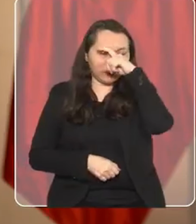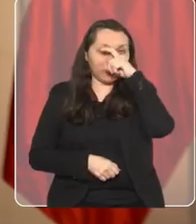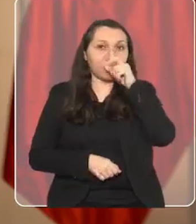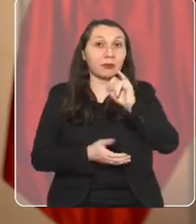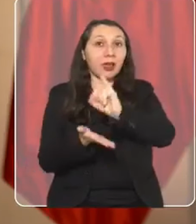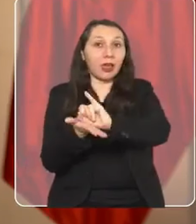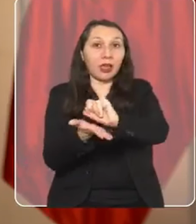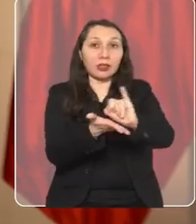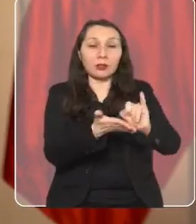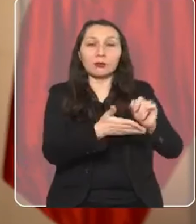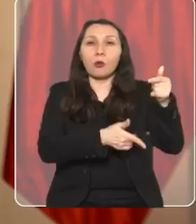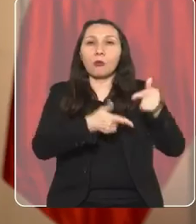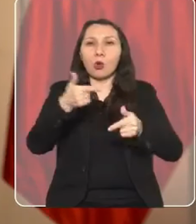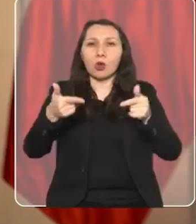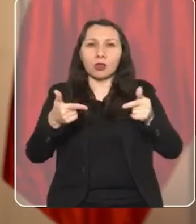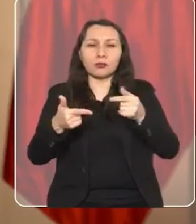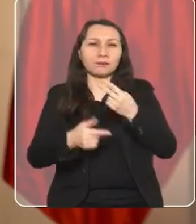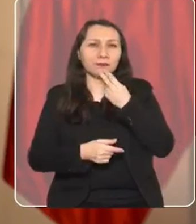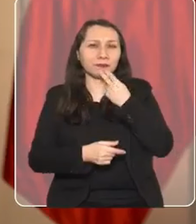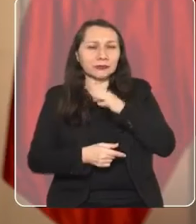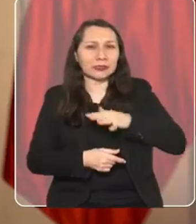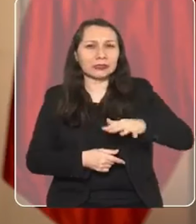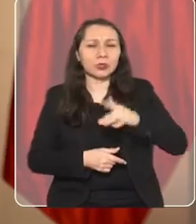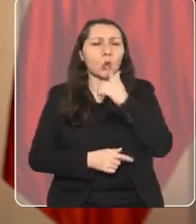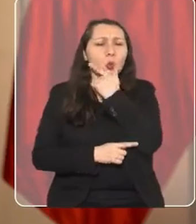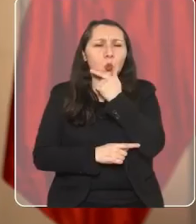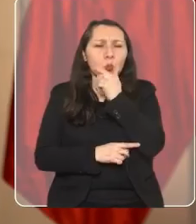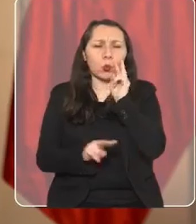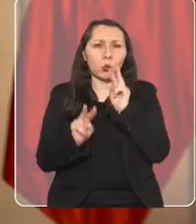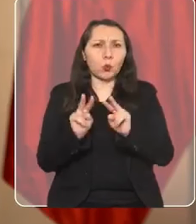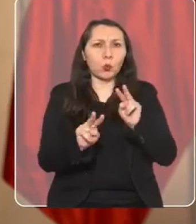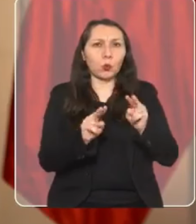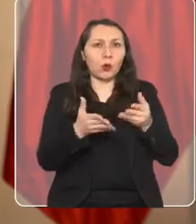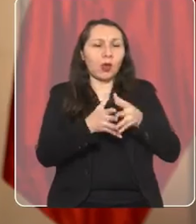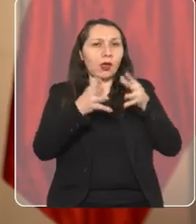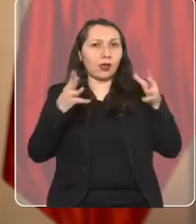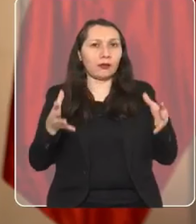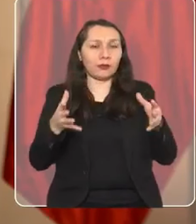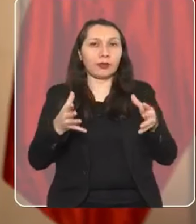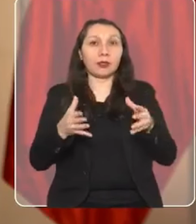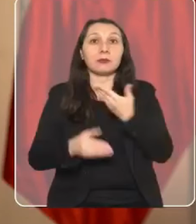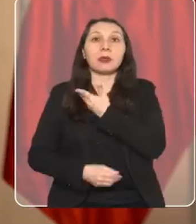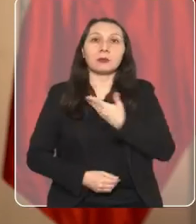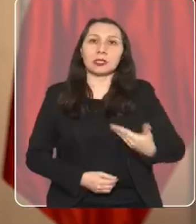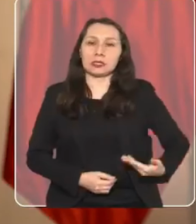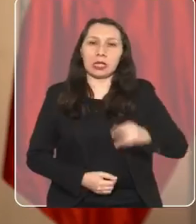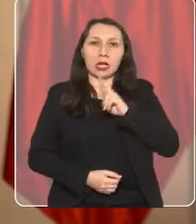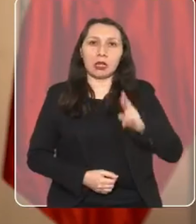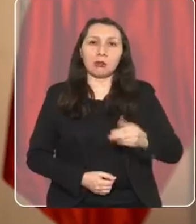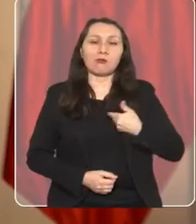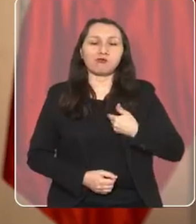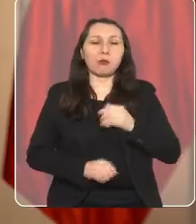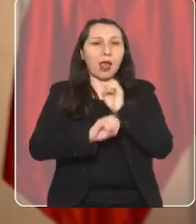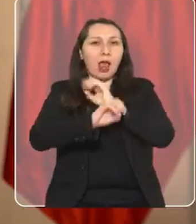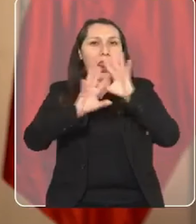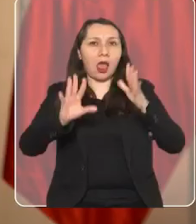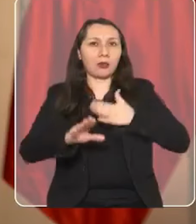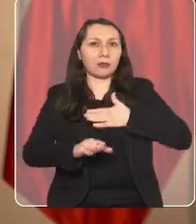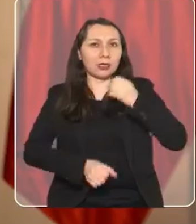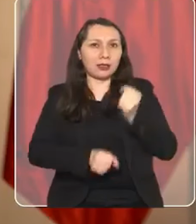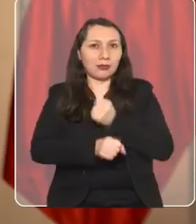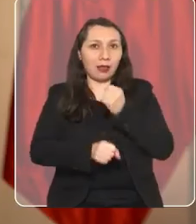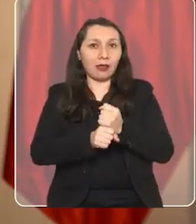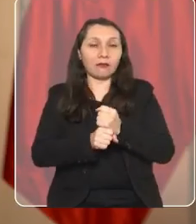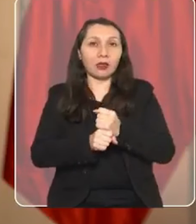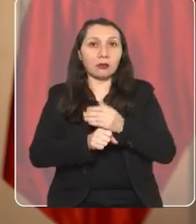donde las instituciones y la política enfrentan un enorme cuestionamiento como presidente de la república tengo Claro que mi tarea